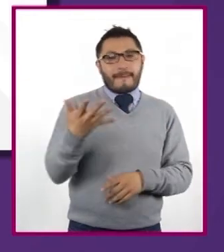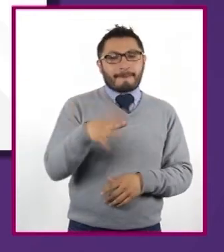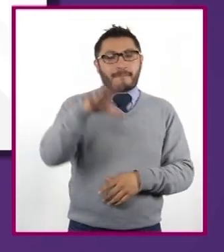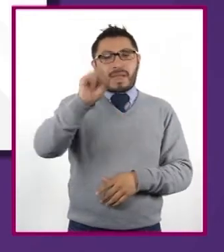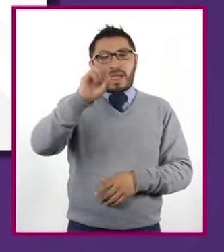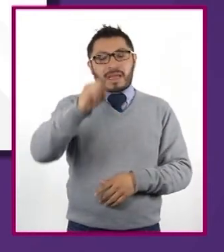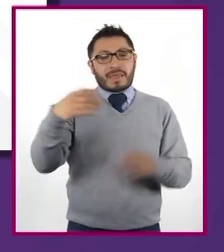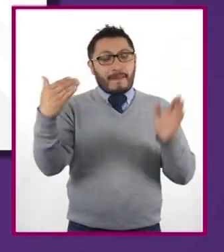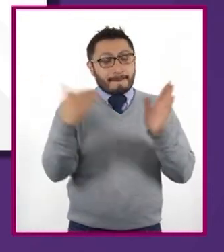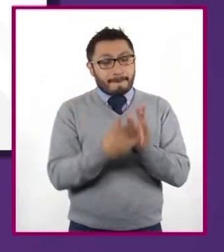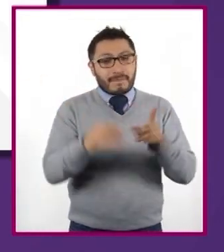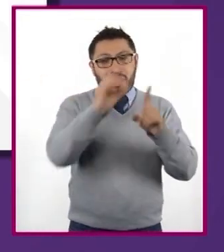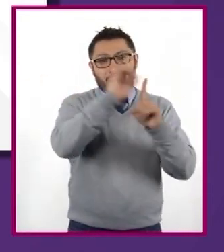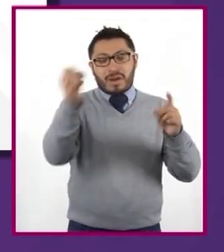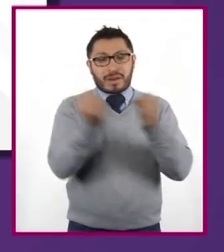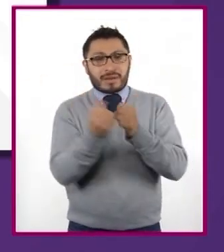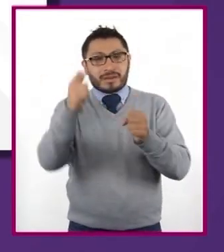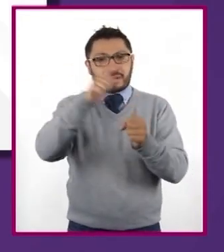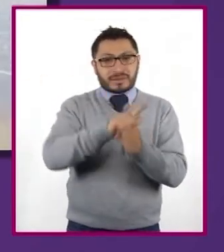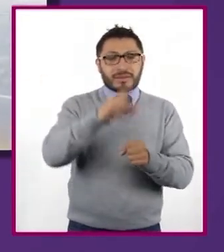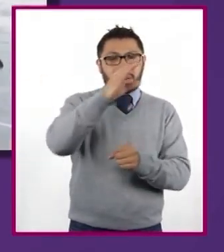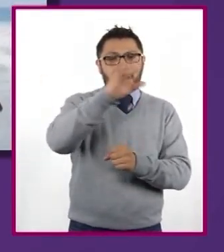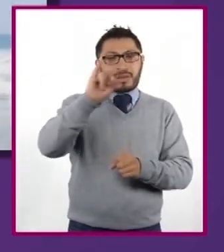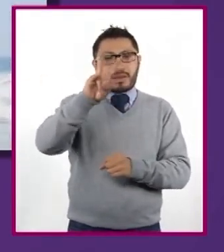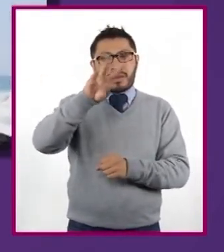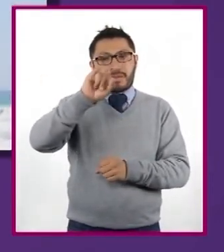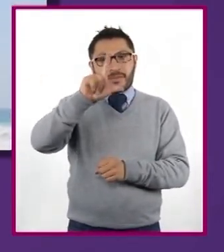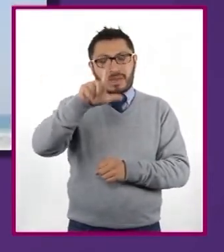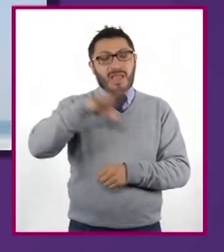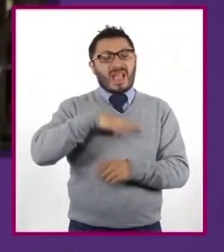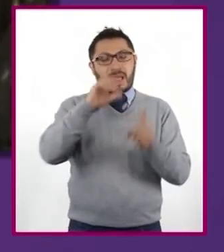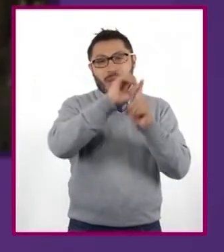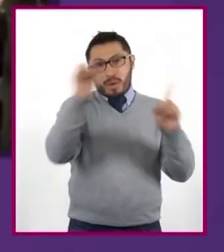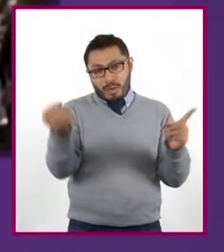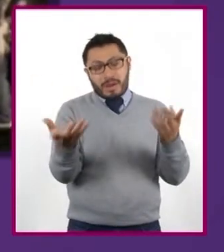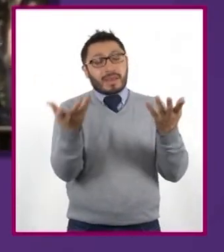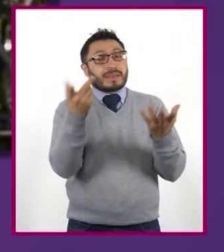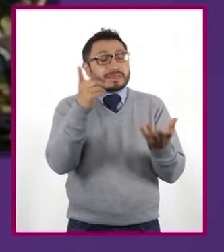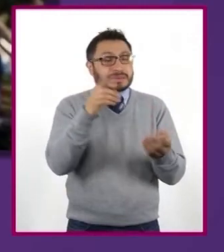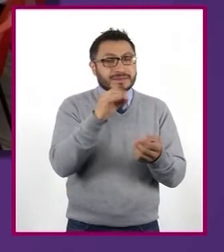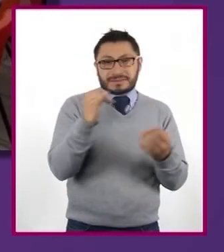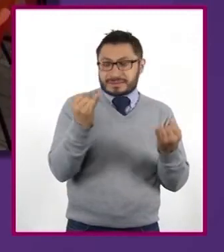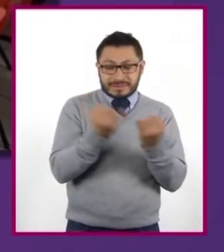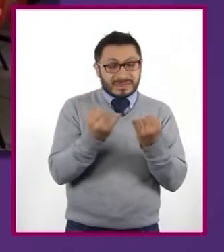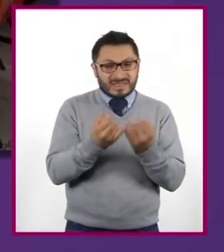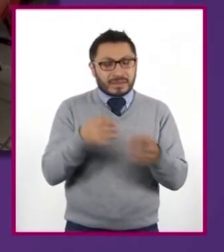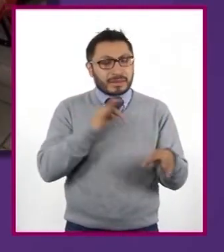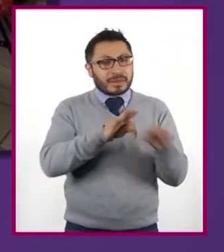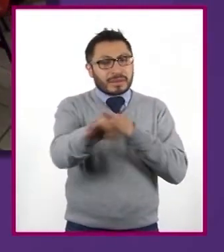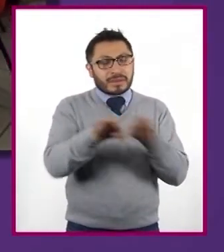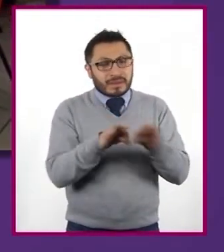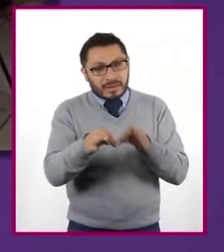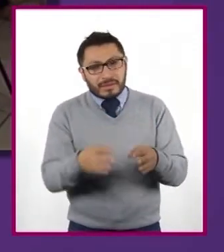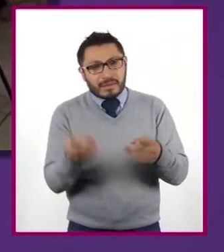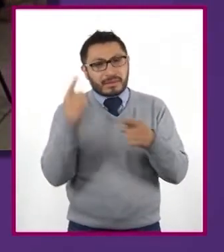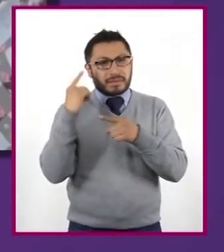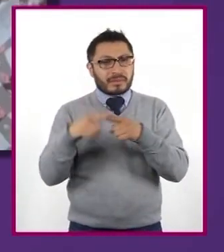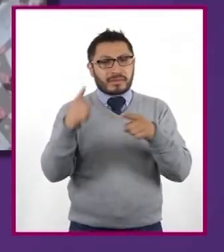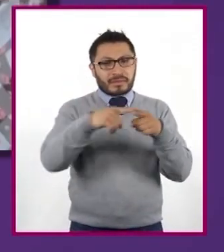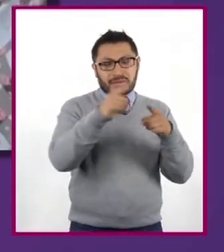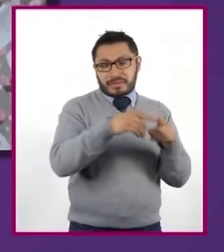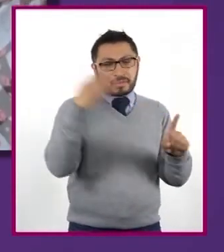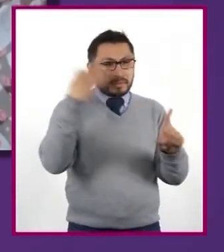60,000 organizaciones de la sociedad civil. Hay organizaciones de la sociedad civil que trabajan para diversos